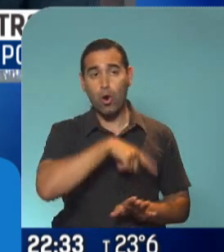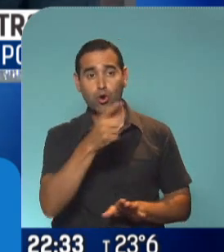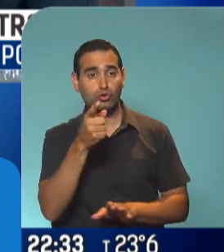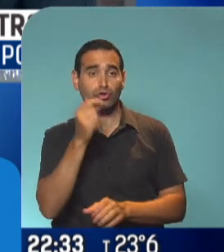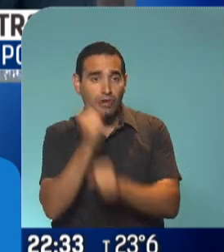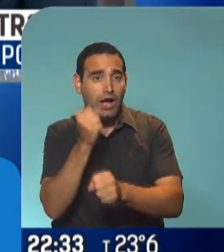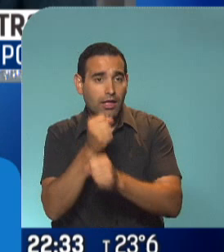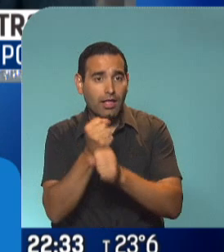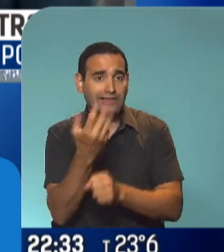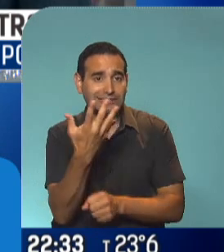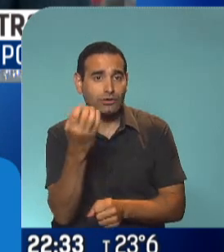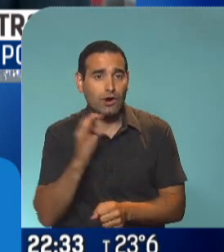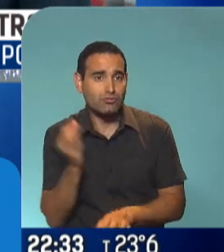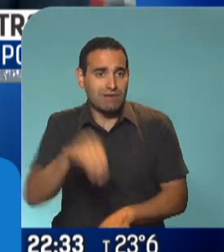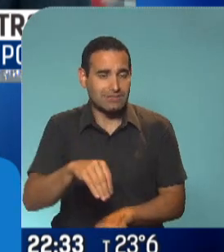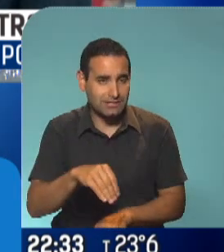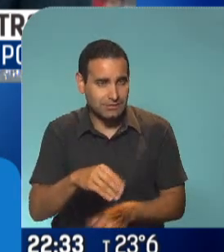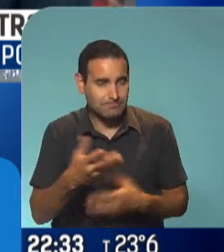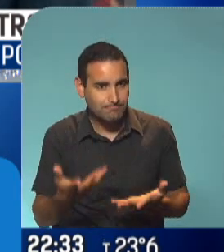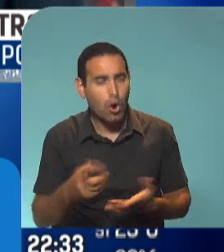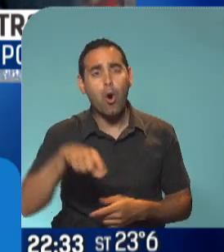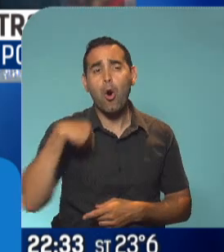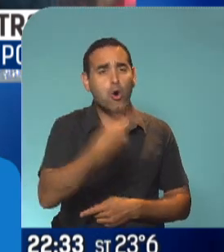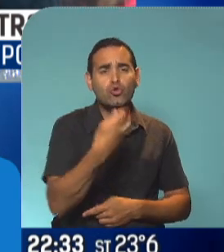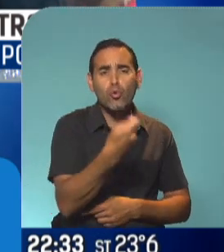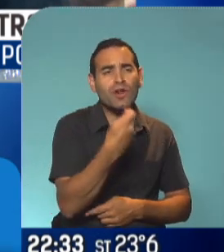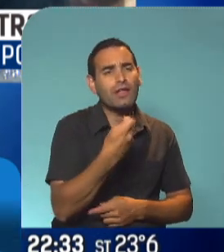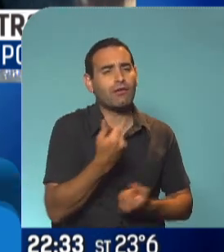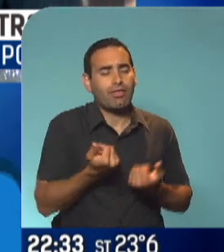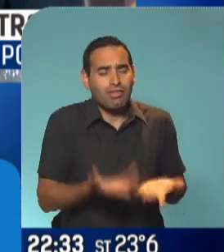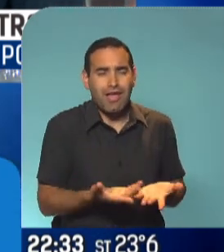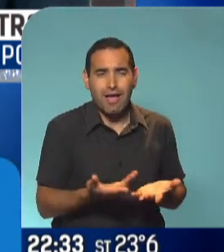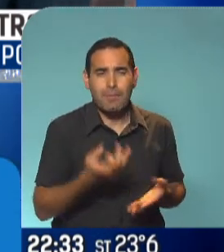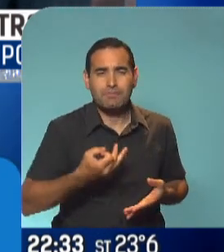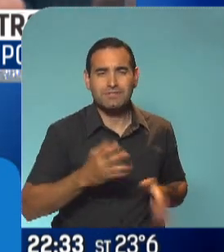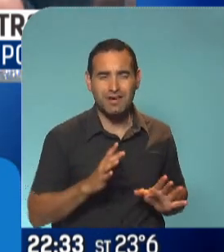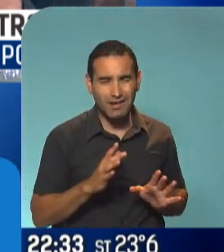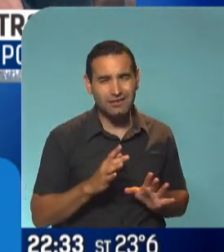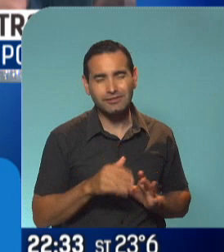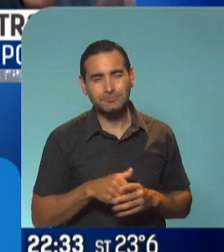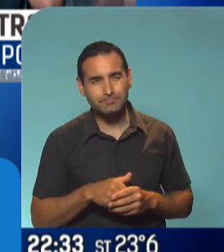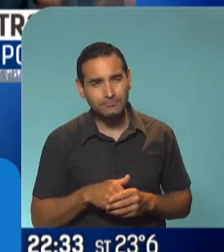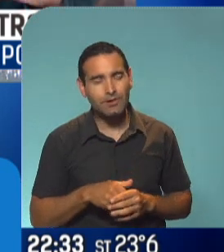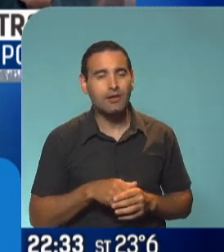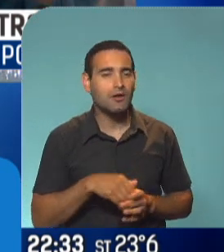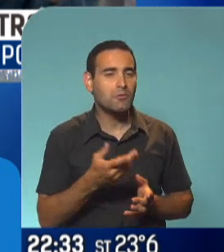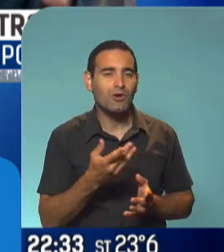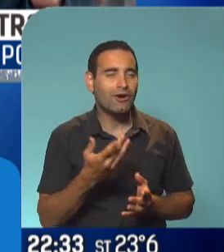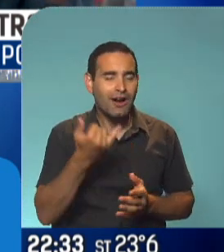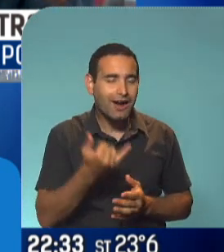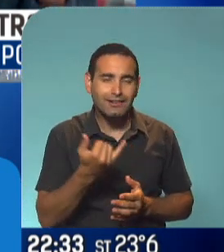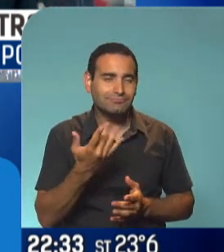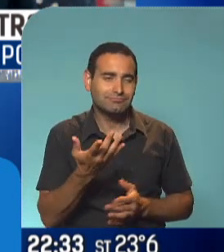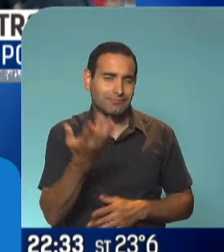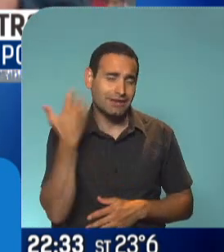jubilado. O en otros casos gozan de otro tipo de beneficios o denominados beneficios, pero que son básicamente fruto de esa idea que